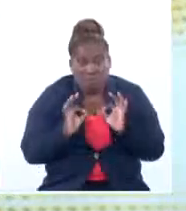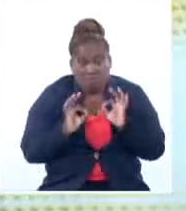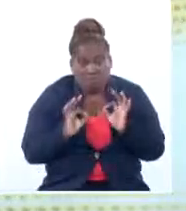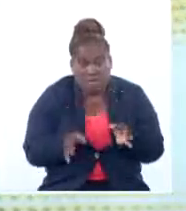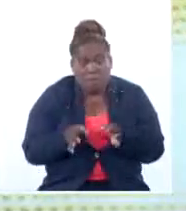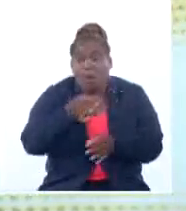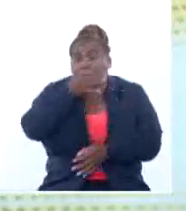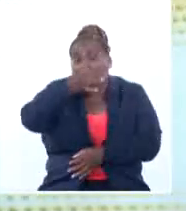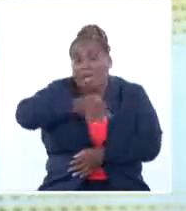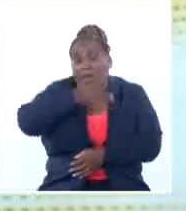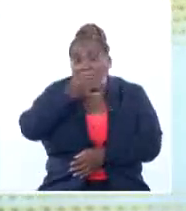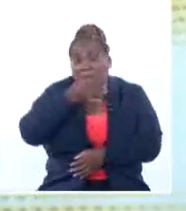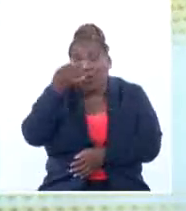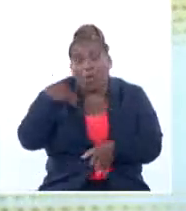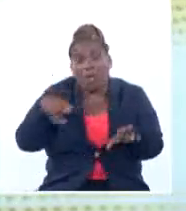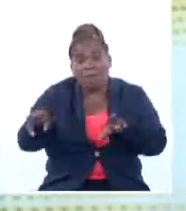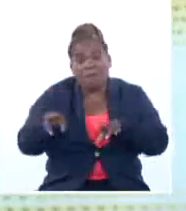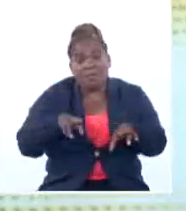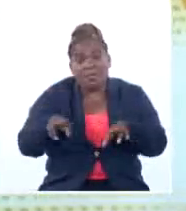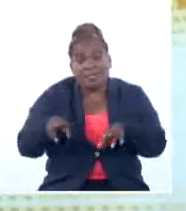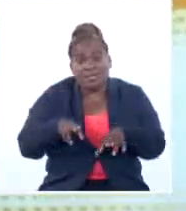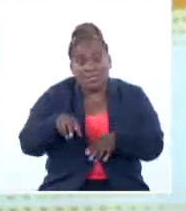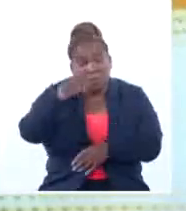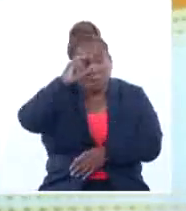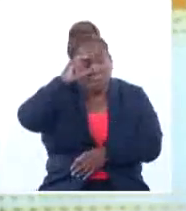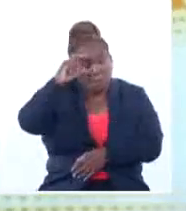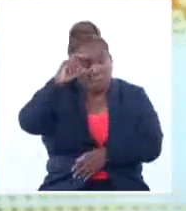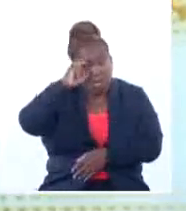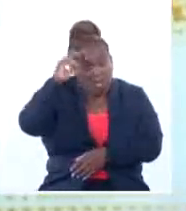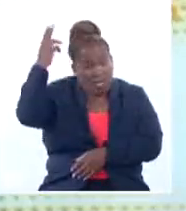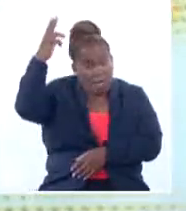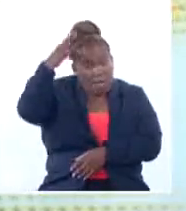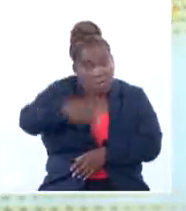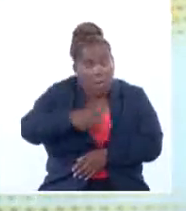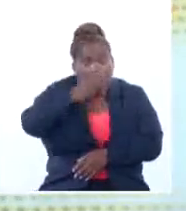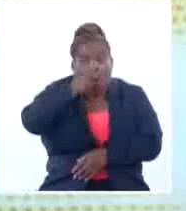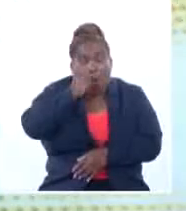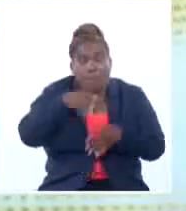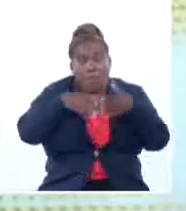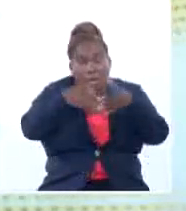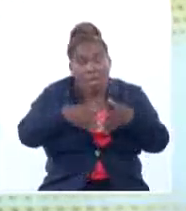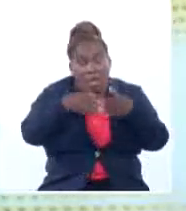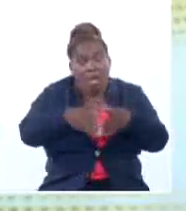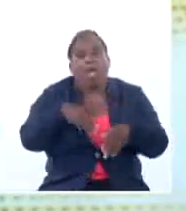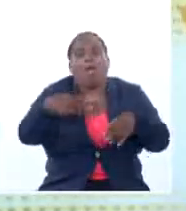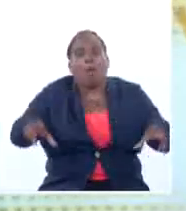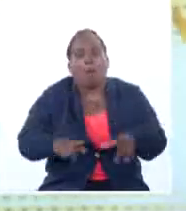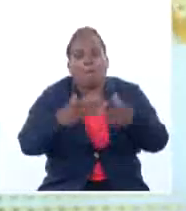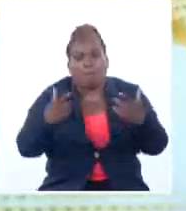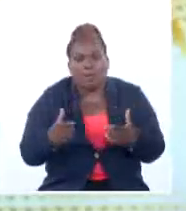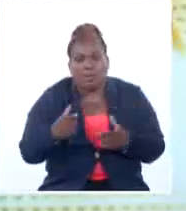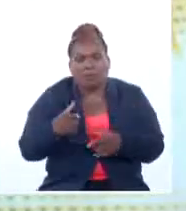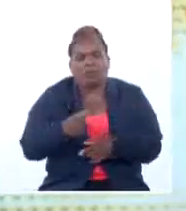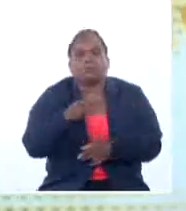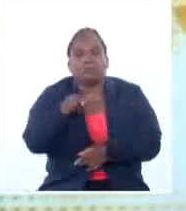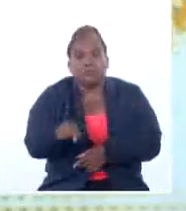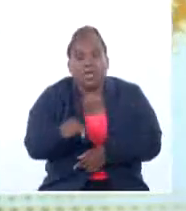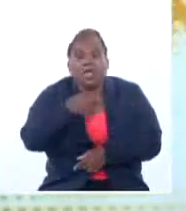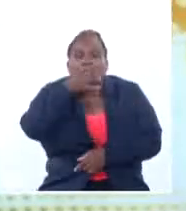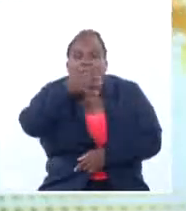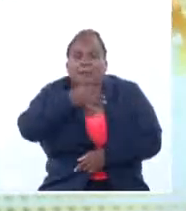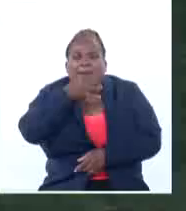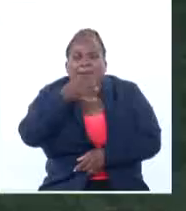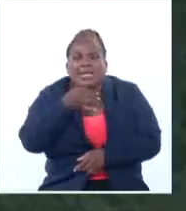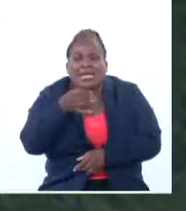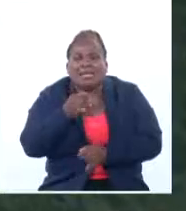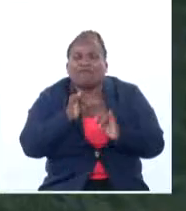que la administración Biden dio la orden de ataque y mandó a sus hombres de la Marina a ejecutarla, vuelve a destapar información sensible sobre